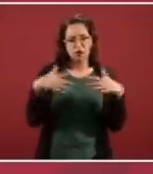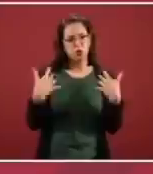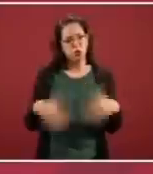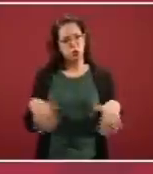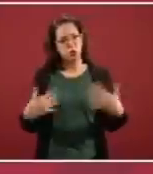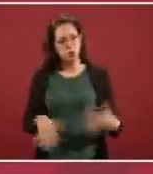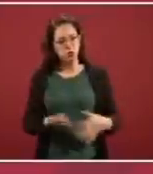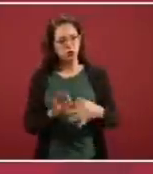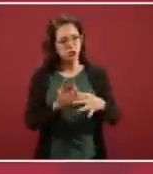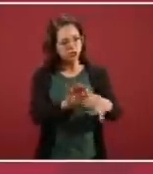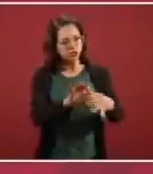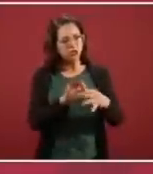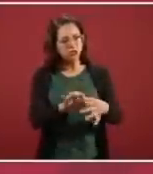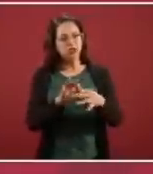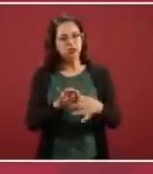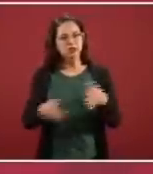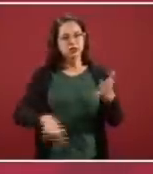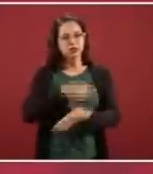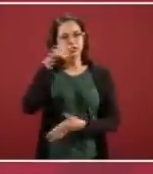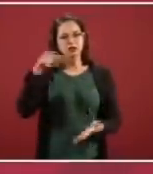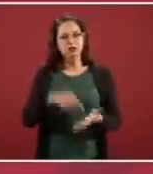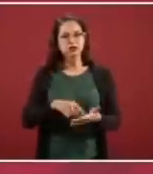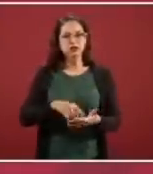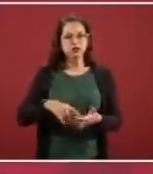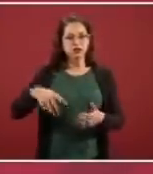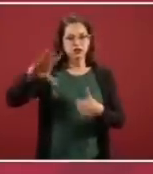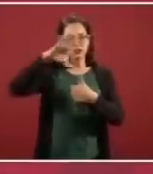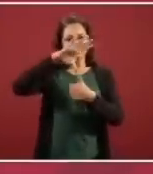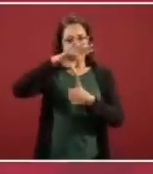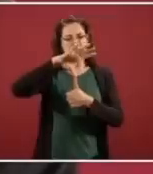es una región